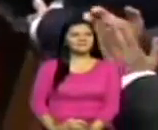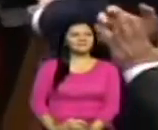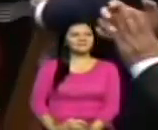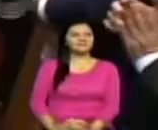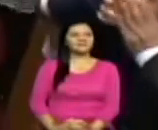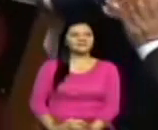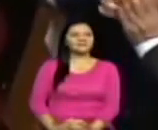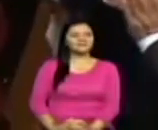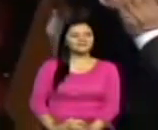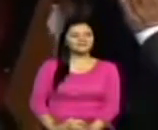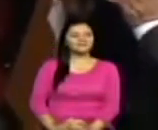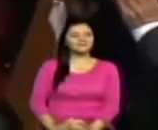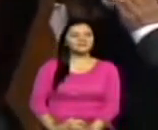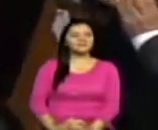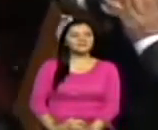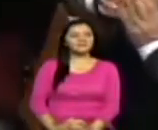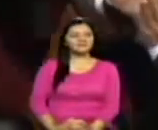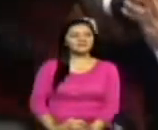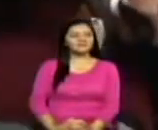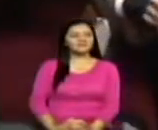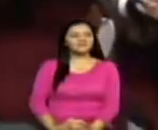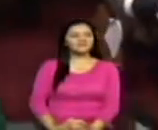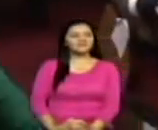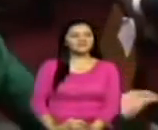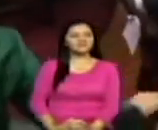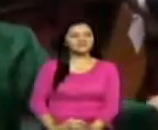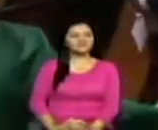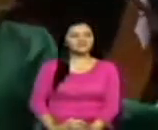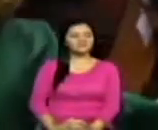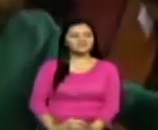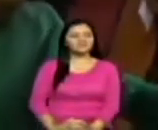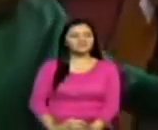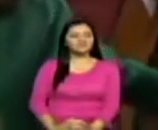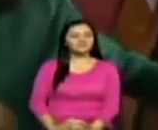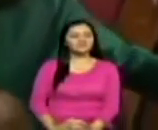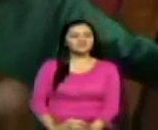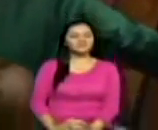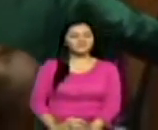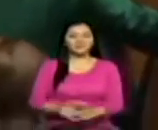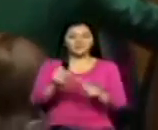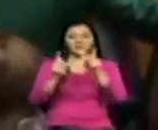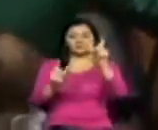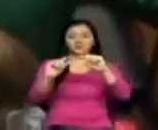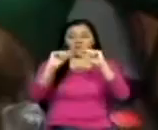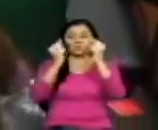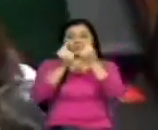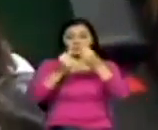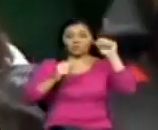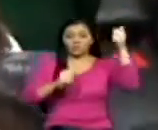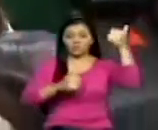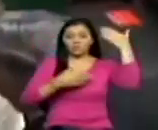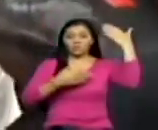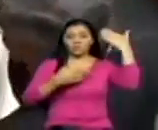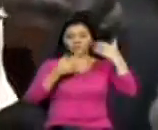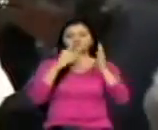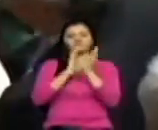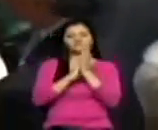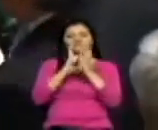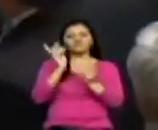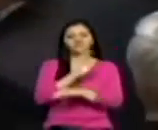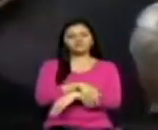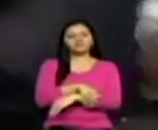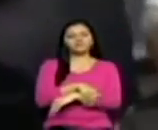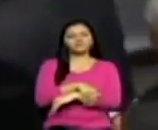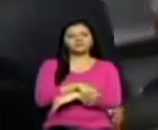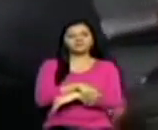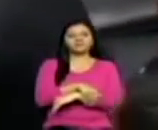Fuerza Popular no aplaude, o en su mayoría los congresistas de Fuerza Popular, vemos, no están aplaudiendo